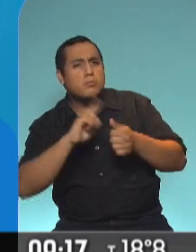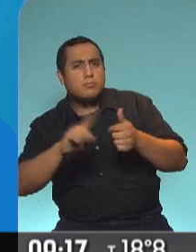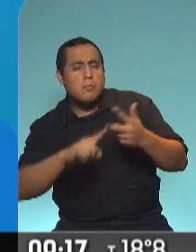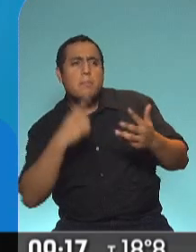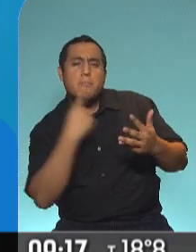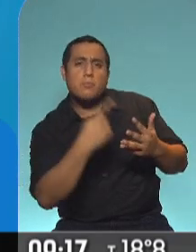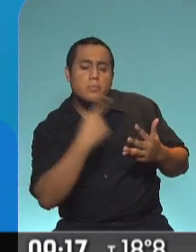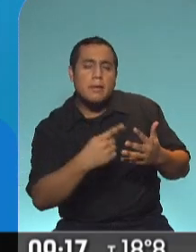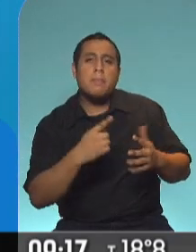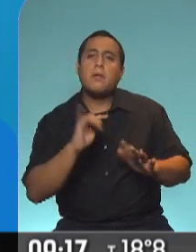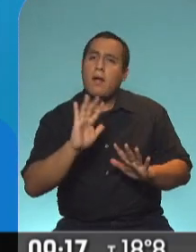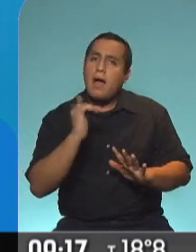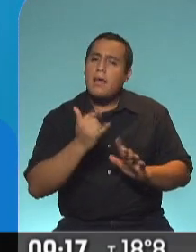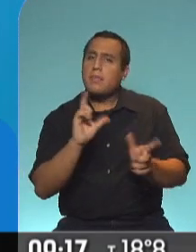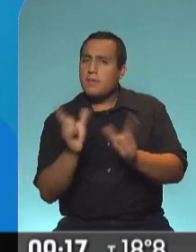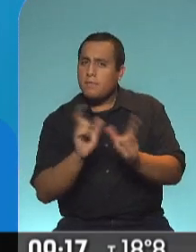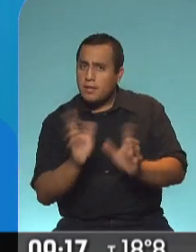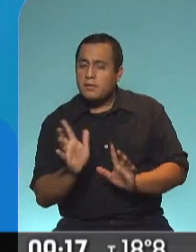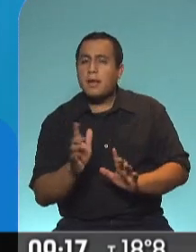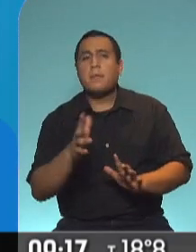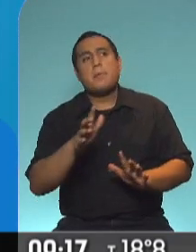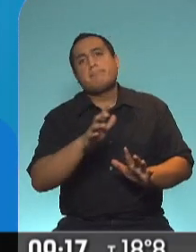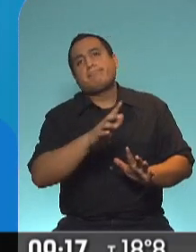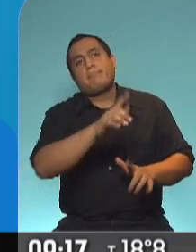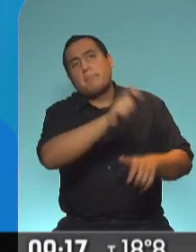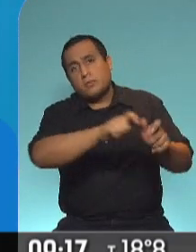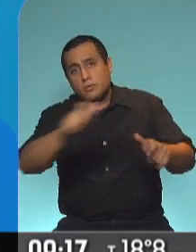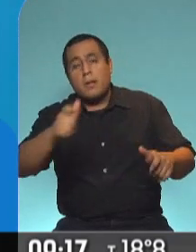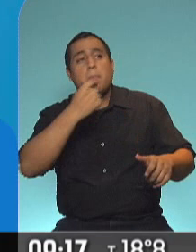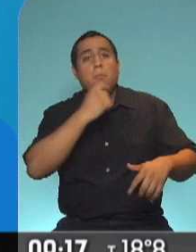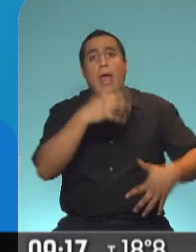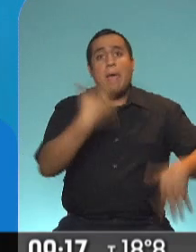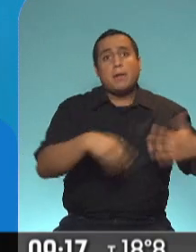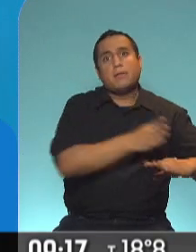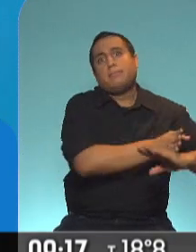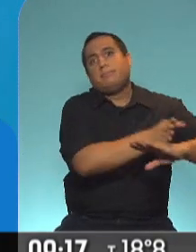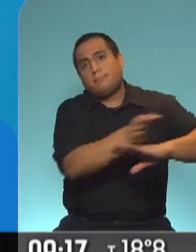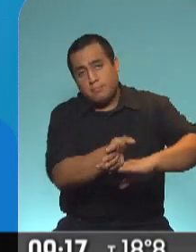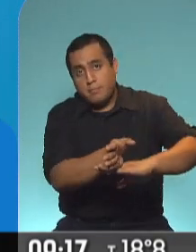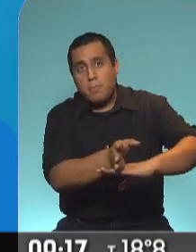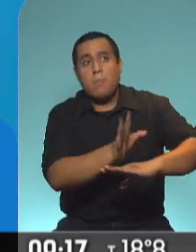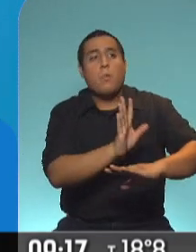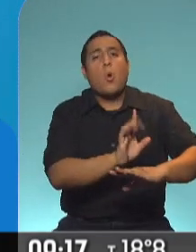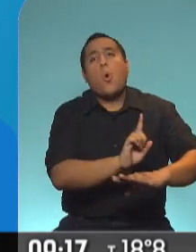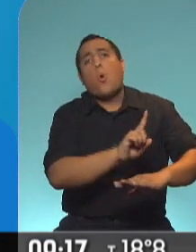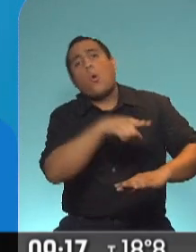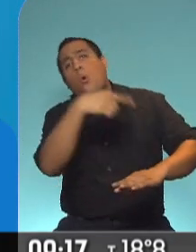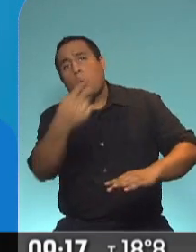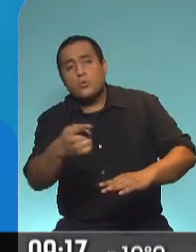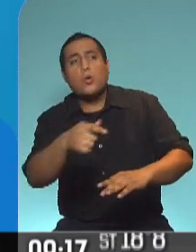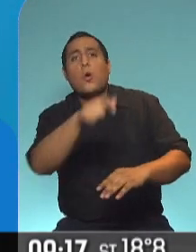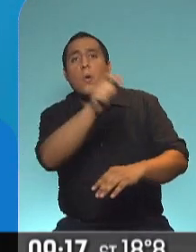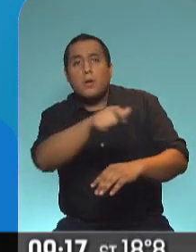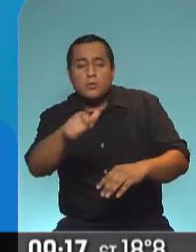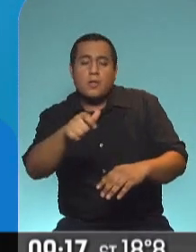de las poblaciones justamente que ingresaban por emergencia y nuestros pacientes